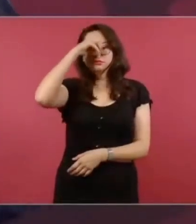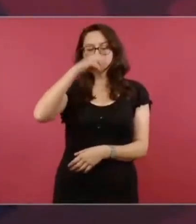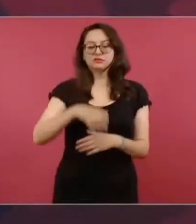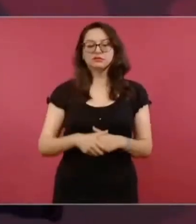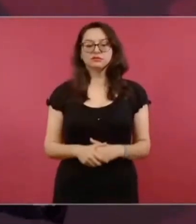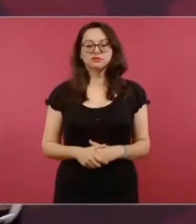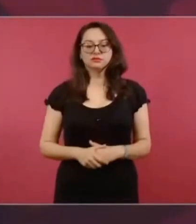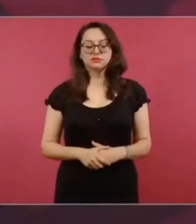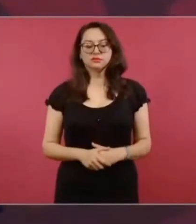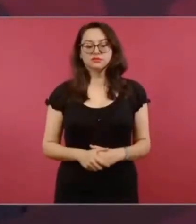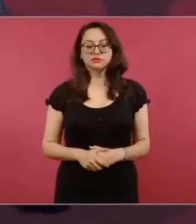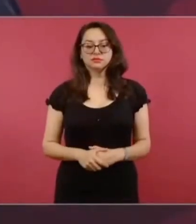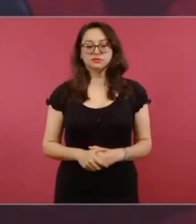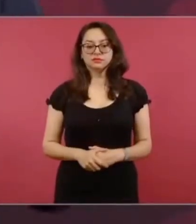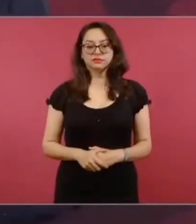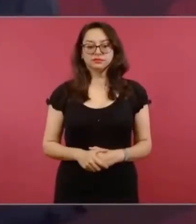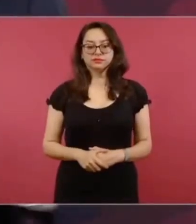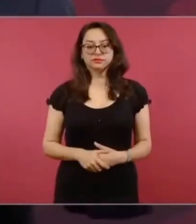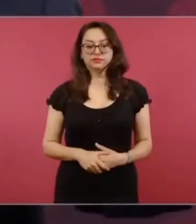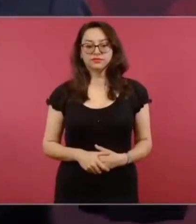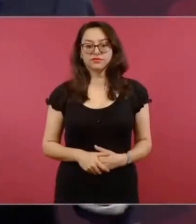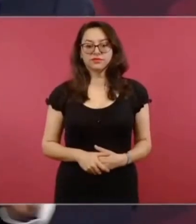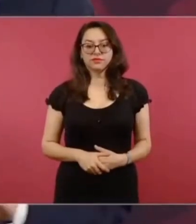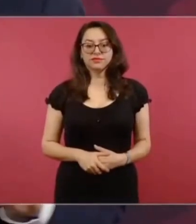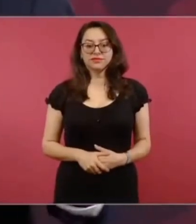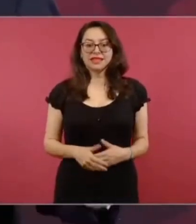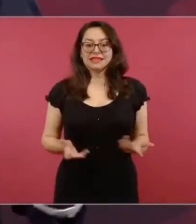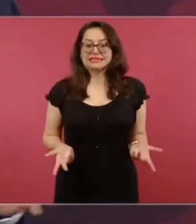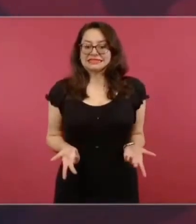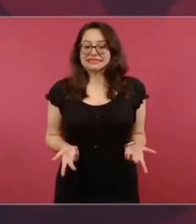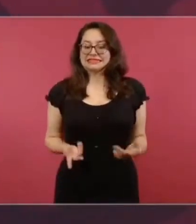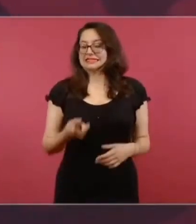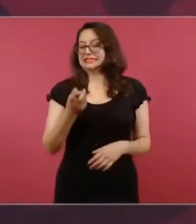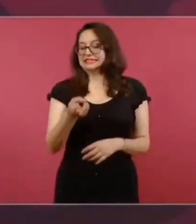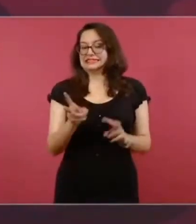Pues no puedo hablar del tema,